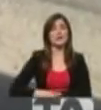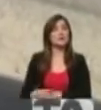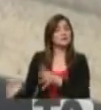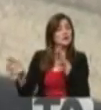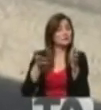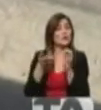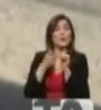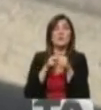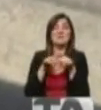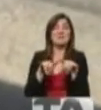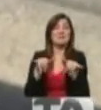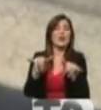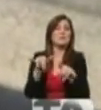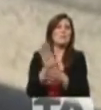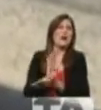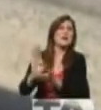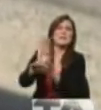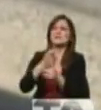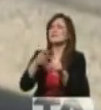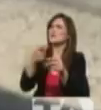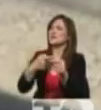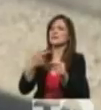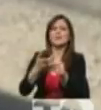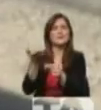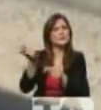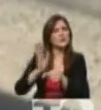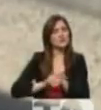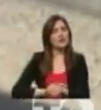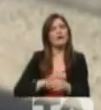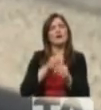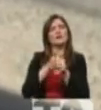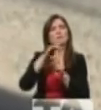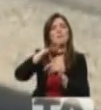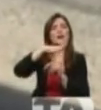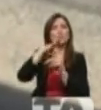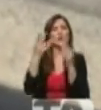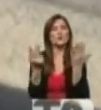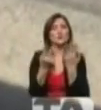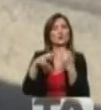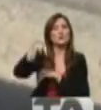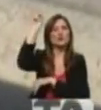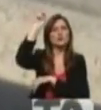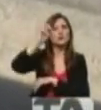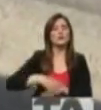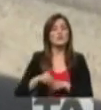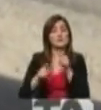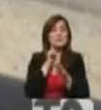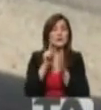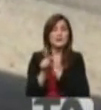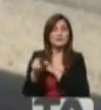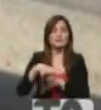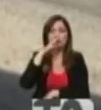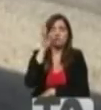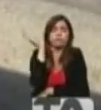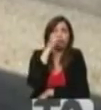Este es un problema que se multiplica en varios sectores de Quito, como en los alrededores del Parque de Cotocoyao, en el norte. Según el denunciante, el